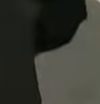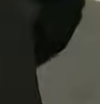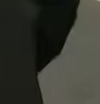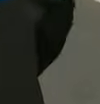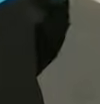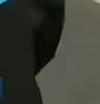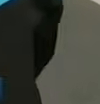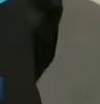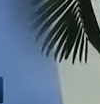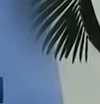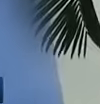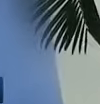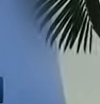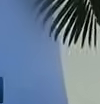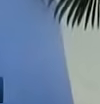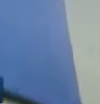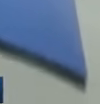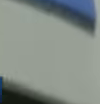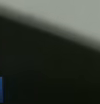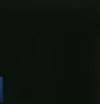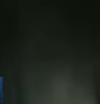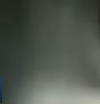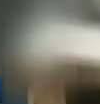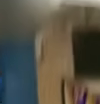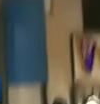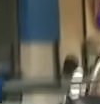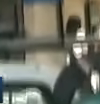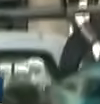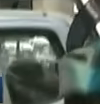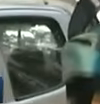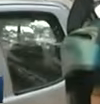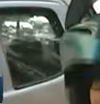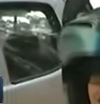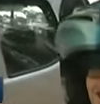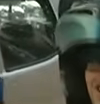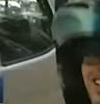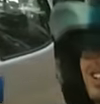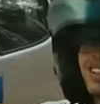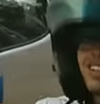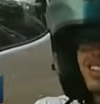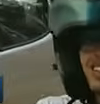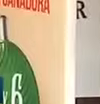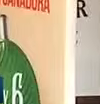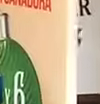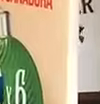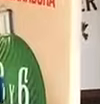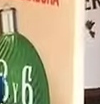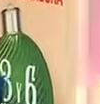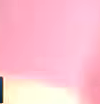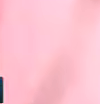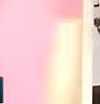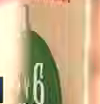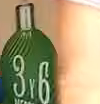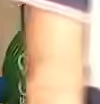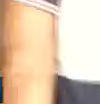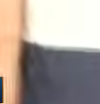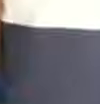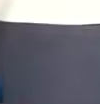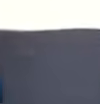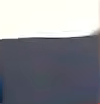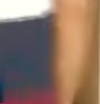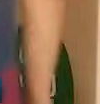Cuatro sujetos armados asaltan local de venta de ropa deportiva en el centro de Guayaquil. Los delincuentes se